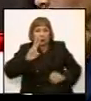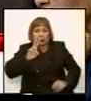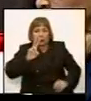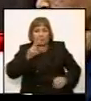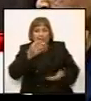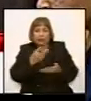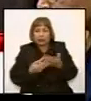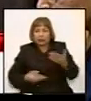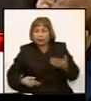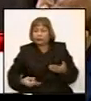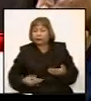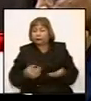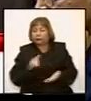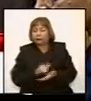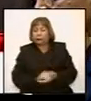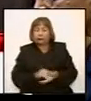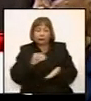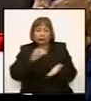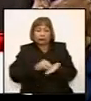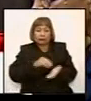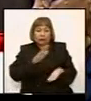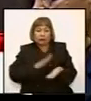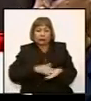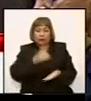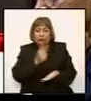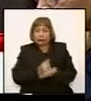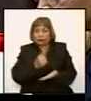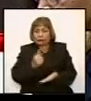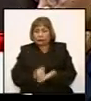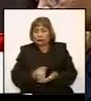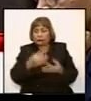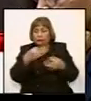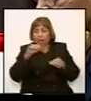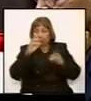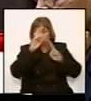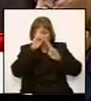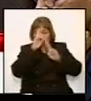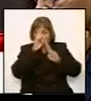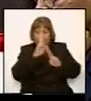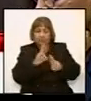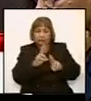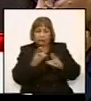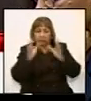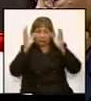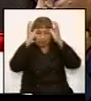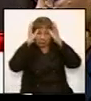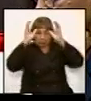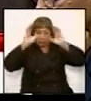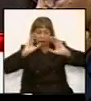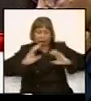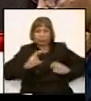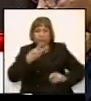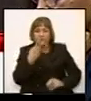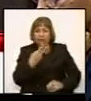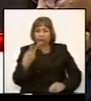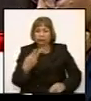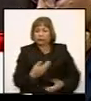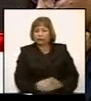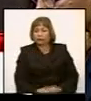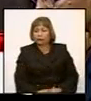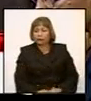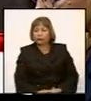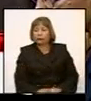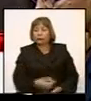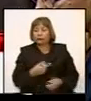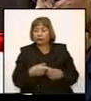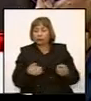partes para que la determine la notaría, siempre respetando el acuerdo, la posición de ambas partes. Pero si